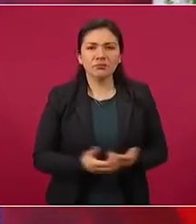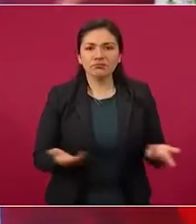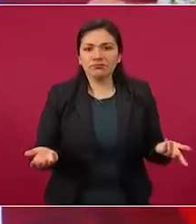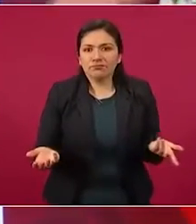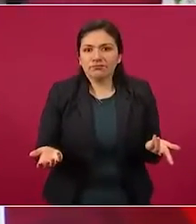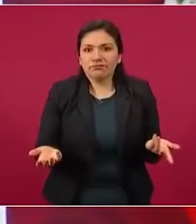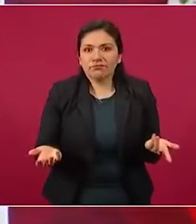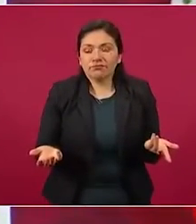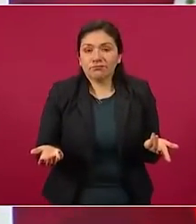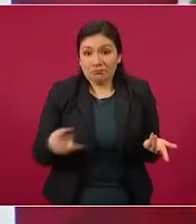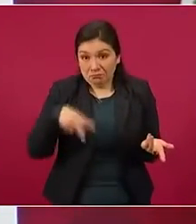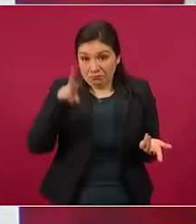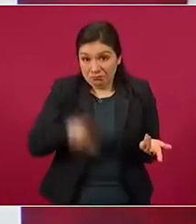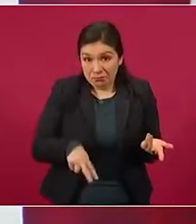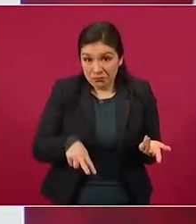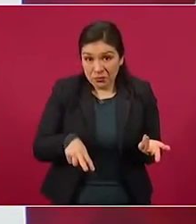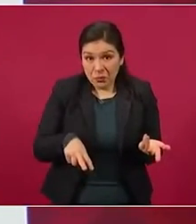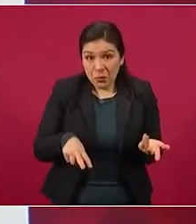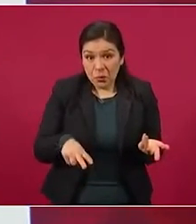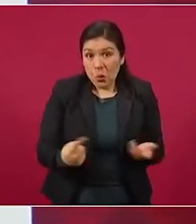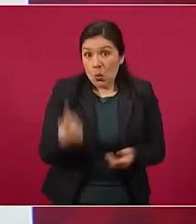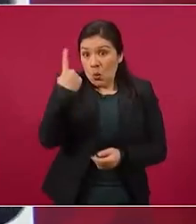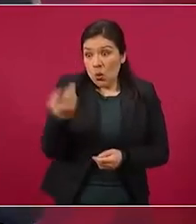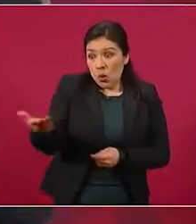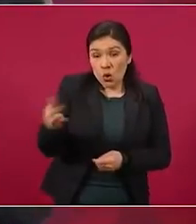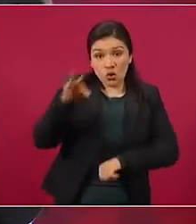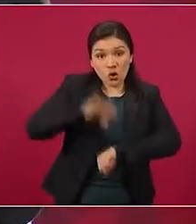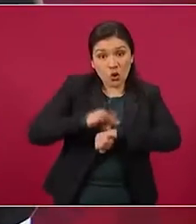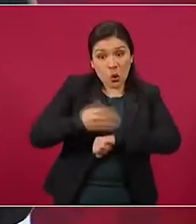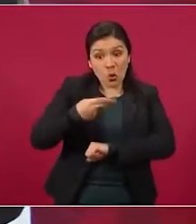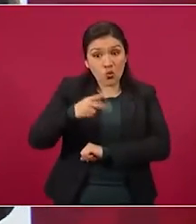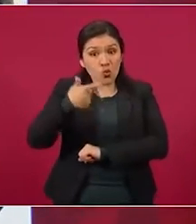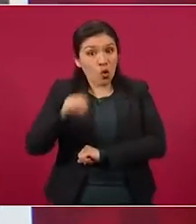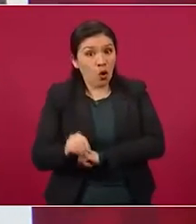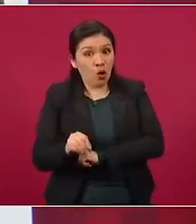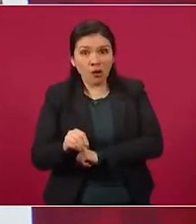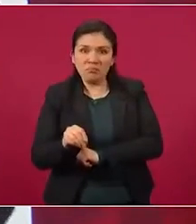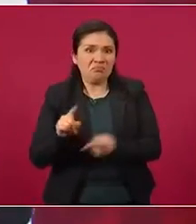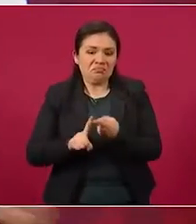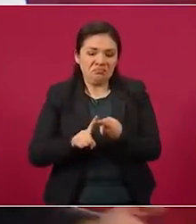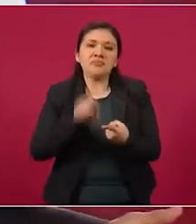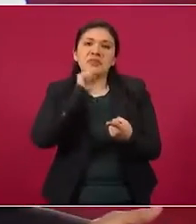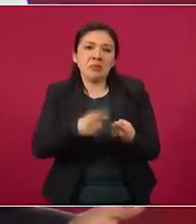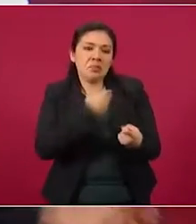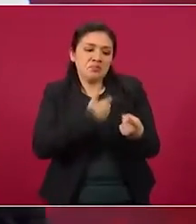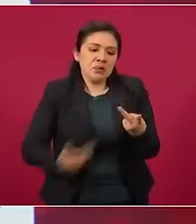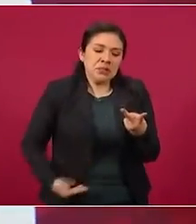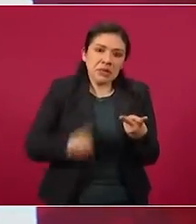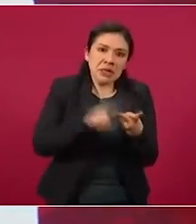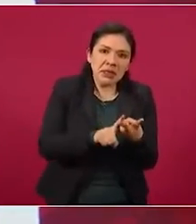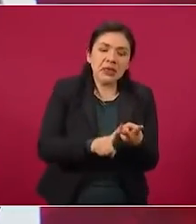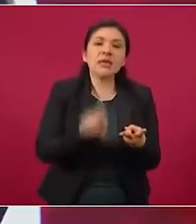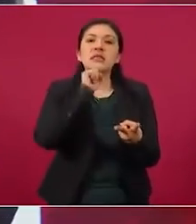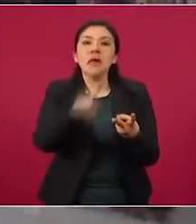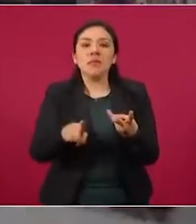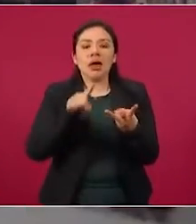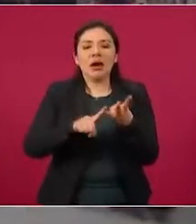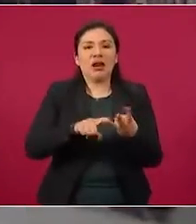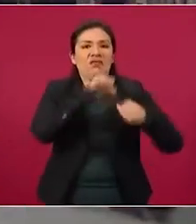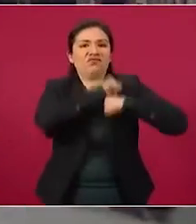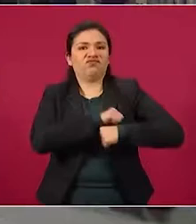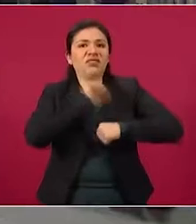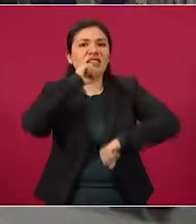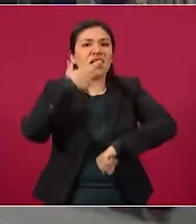Y no es nada más el doctor Hugo, es el presidente, es el secretario de Salud,